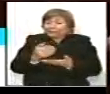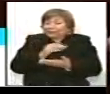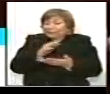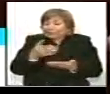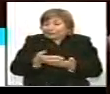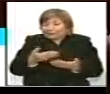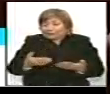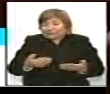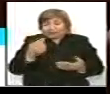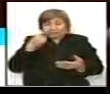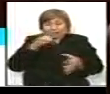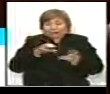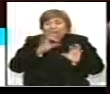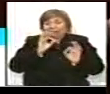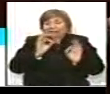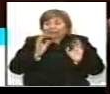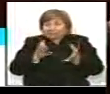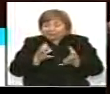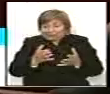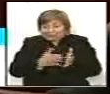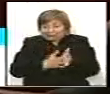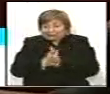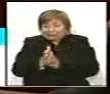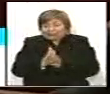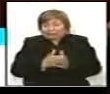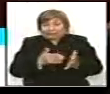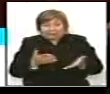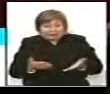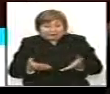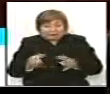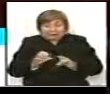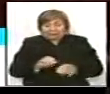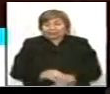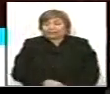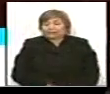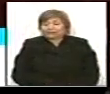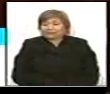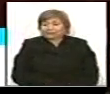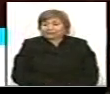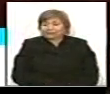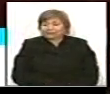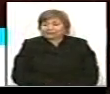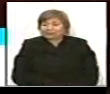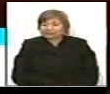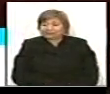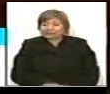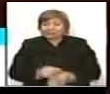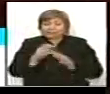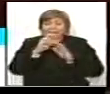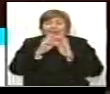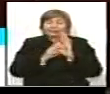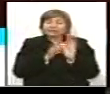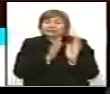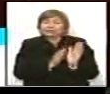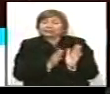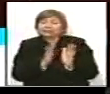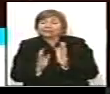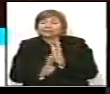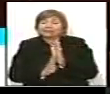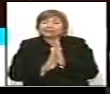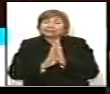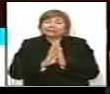las herramientas para hacerlo si desean hacerlo. Un proyecto de vida es algo que